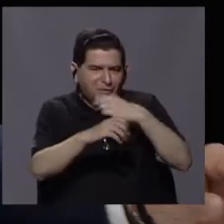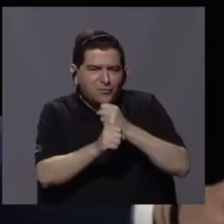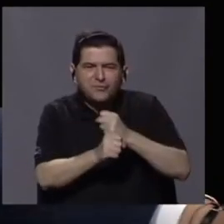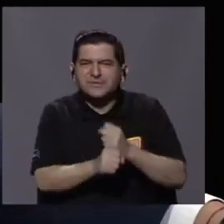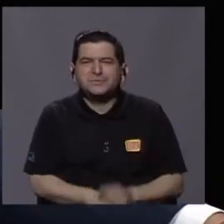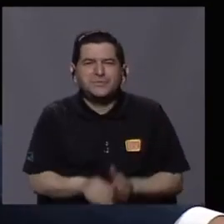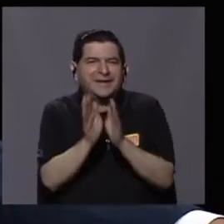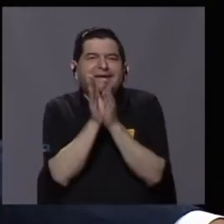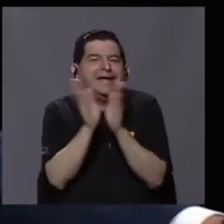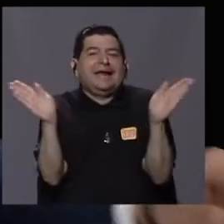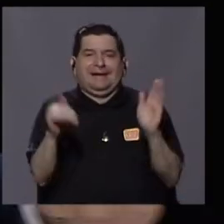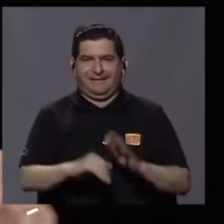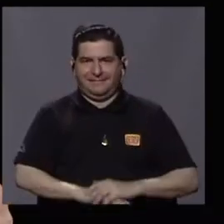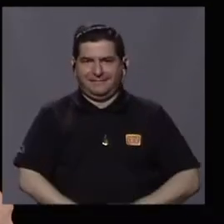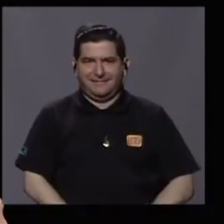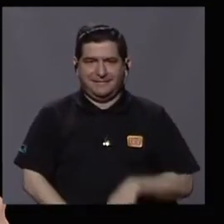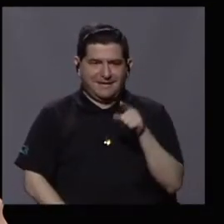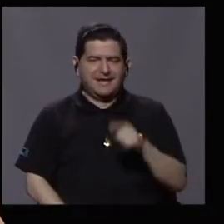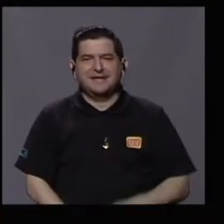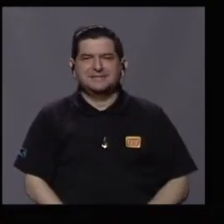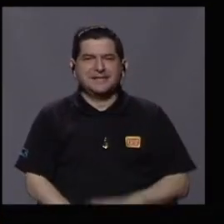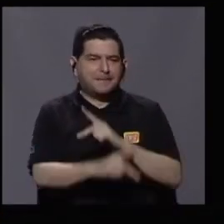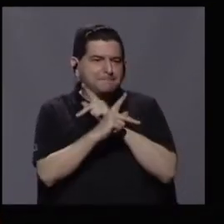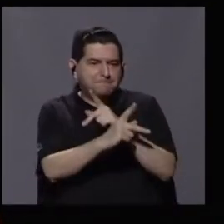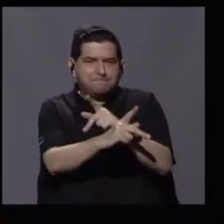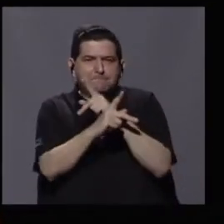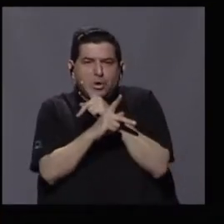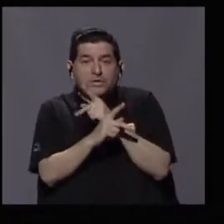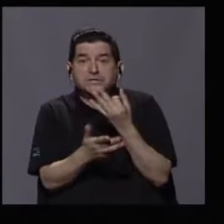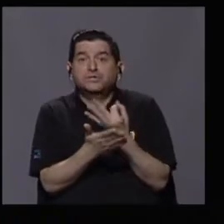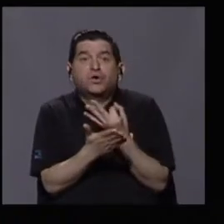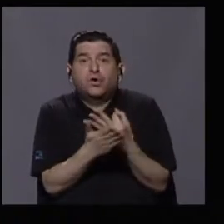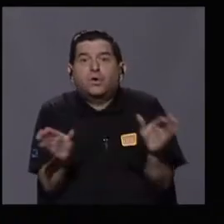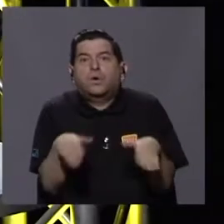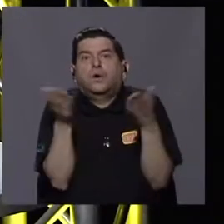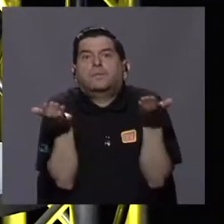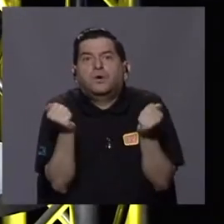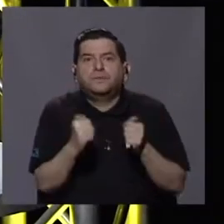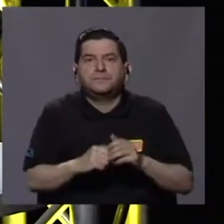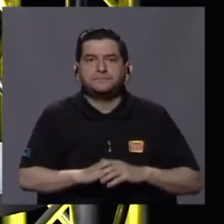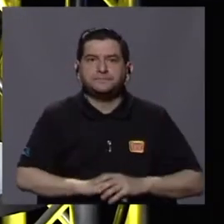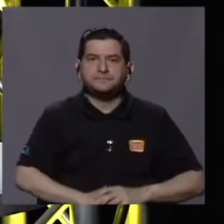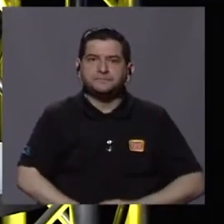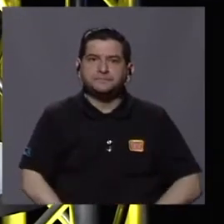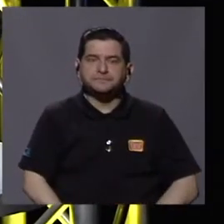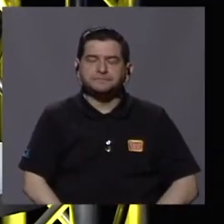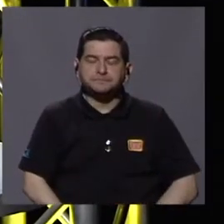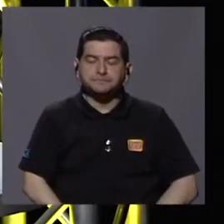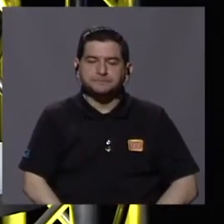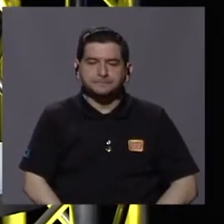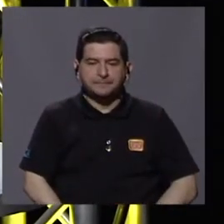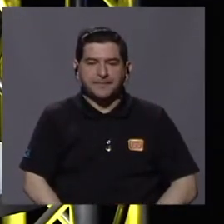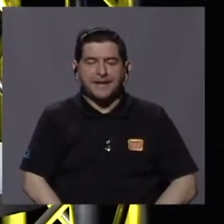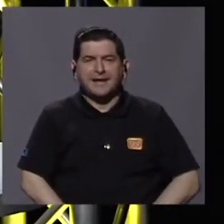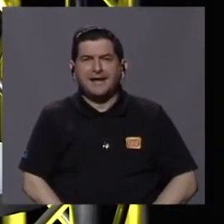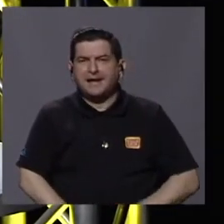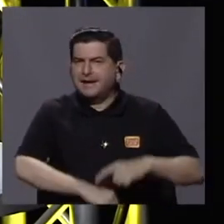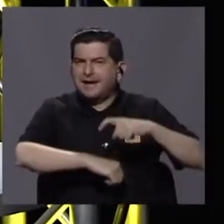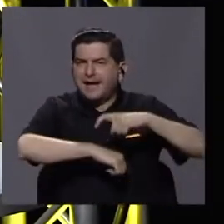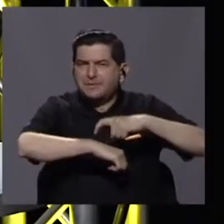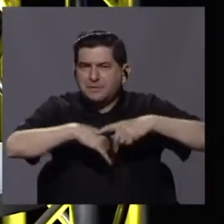de cómo está esa inmunidad haciendo fue inclusive financiada mira y al momento